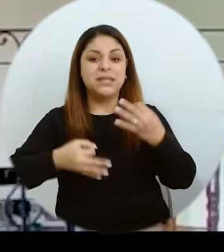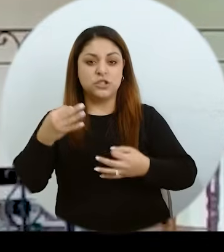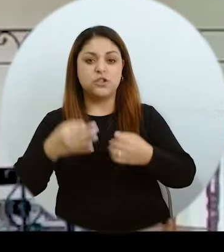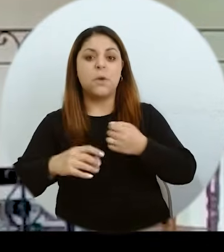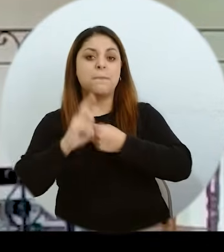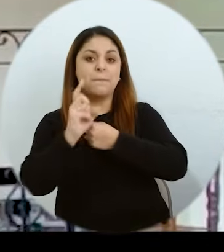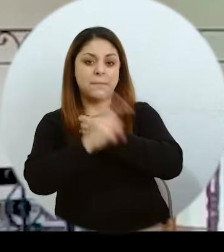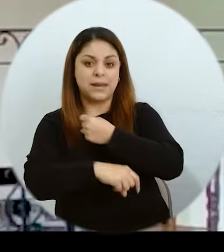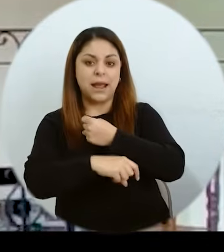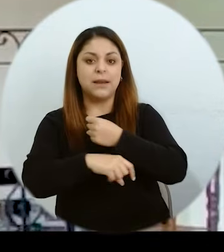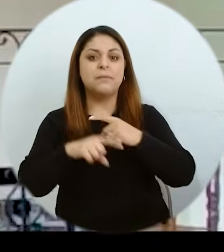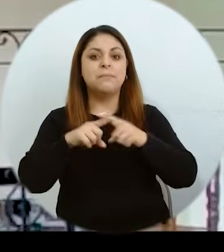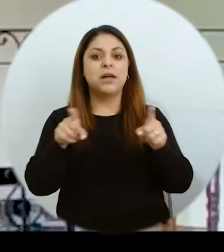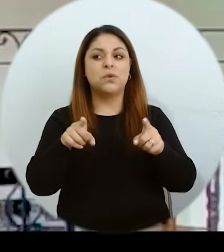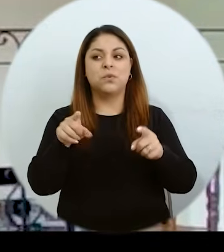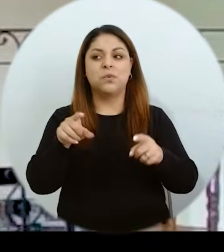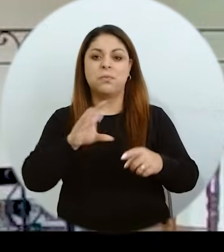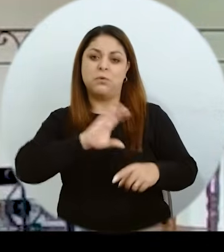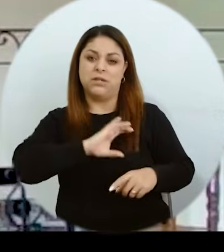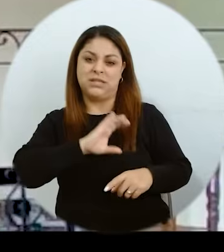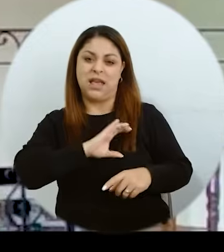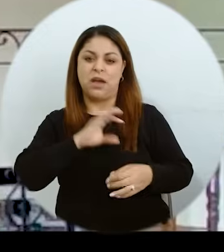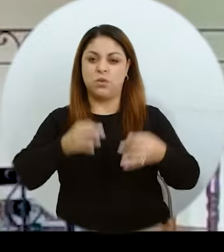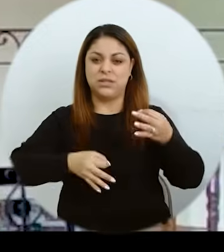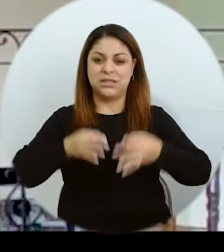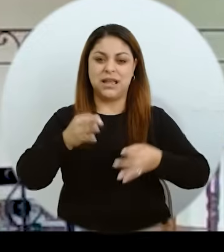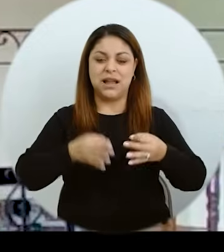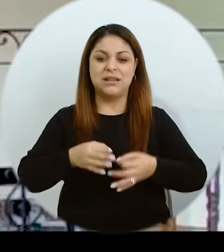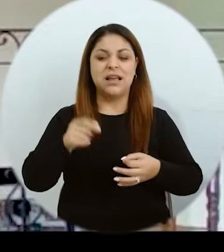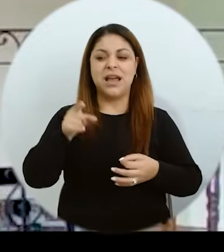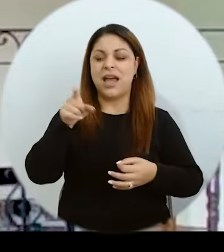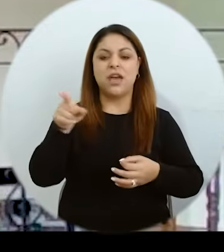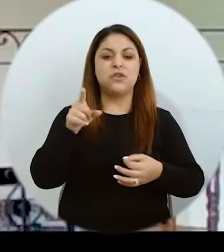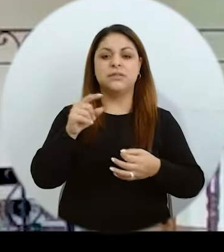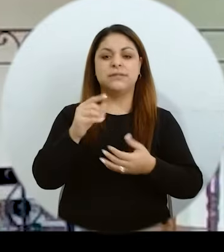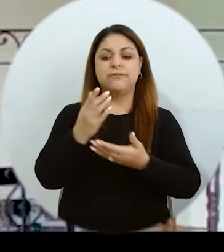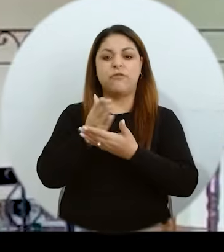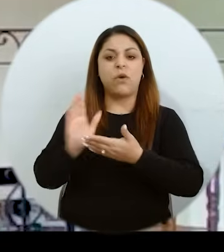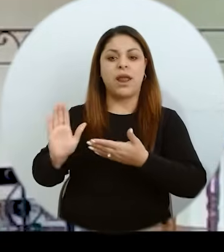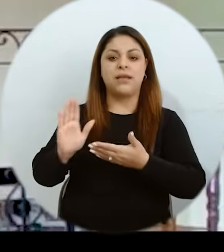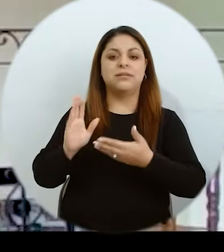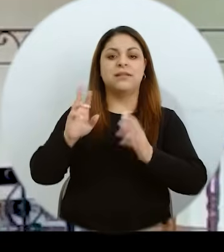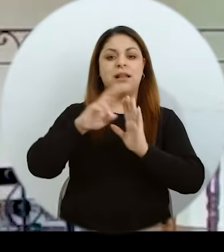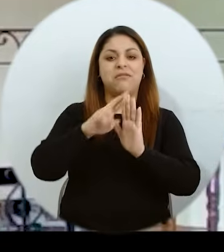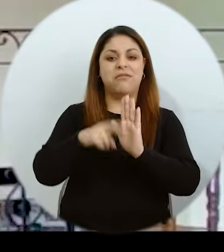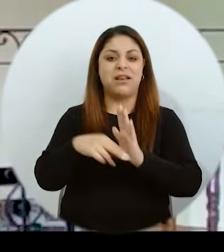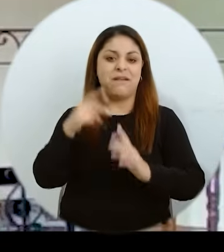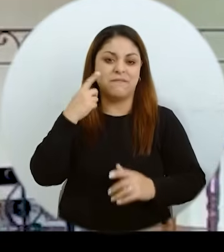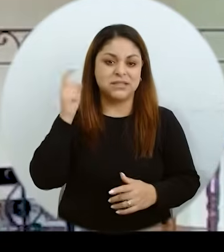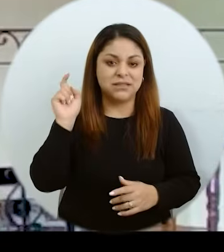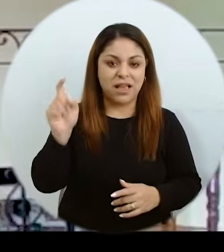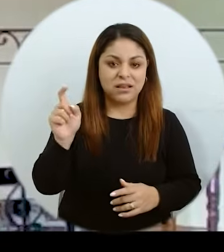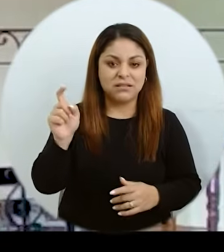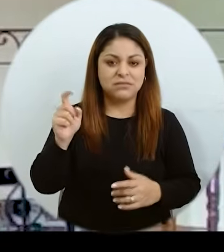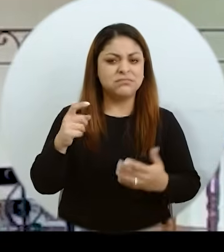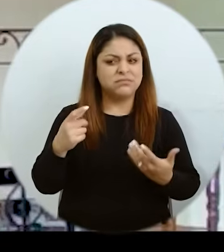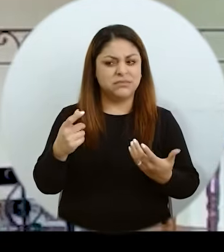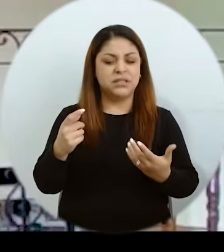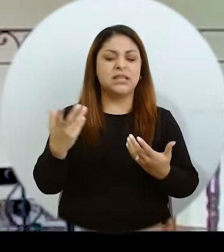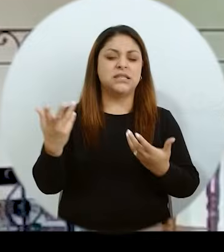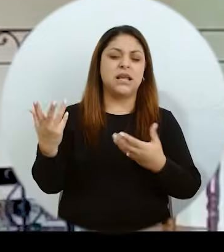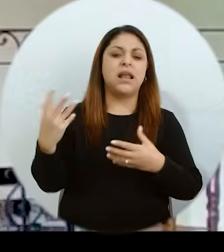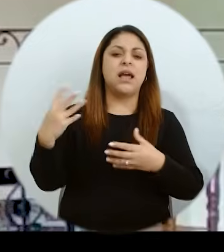no la jurisdicción penal, sino la policía judicial, están exentos de la regla fiscal y se les